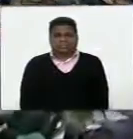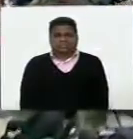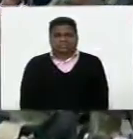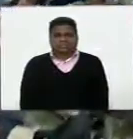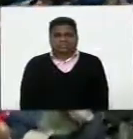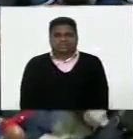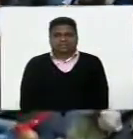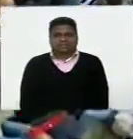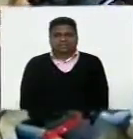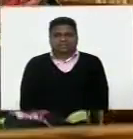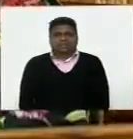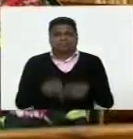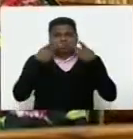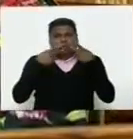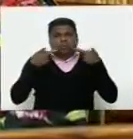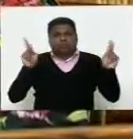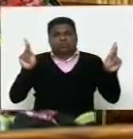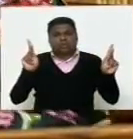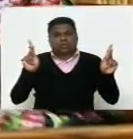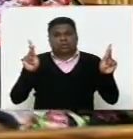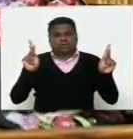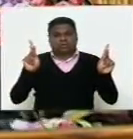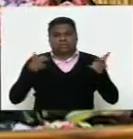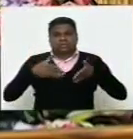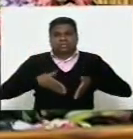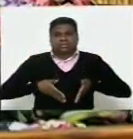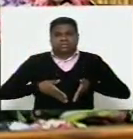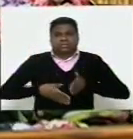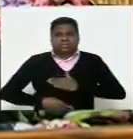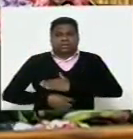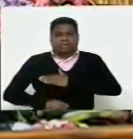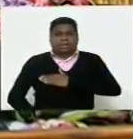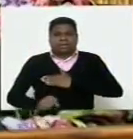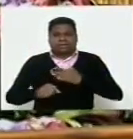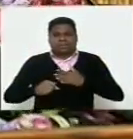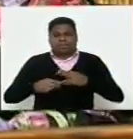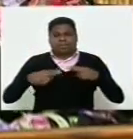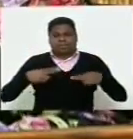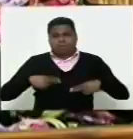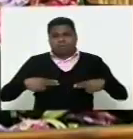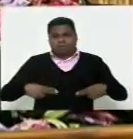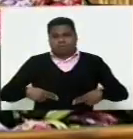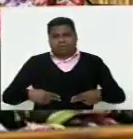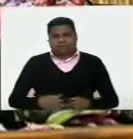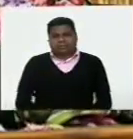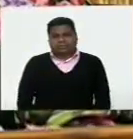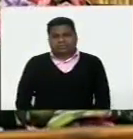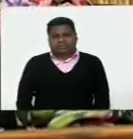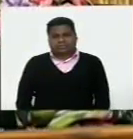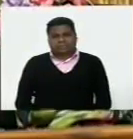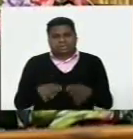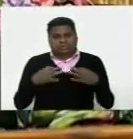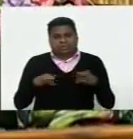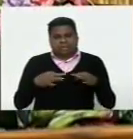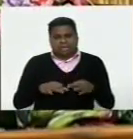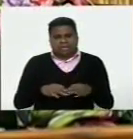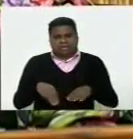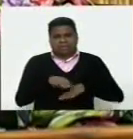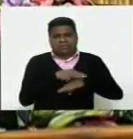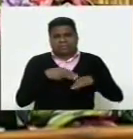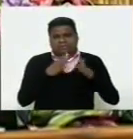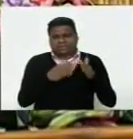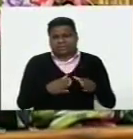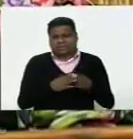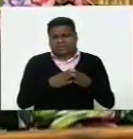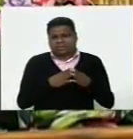Promoción del parto y el nacimiento humanizado. Artículo 25. El Ministerio del Poder Popular con competencia